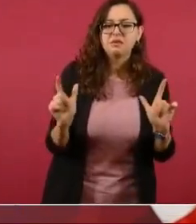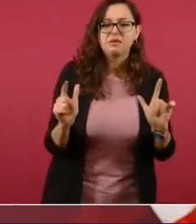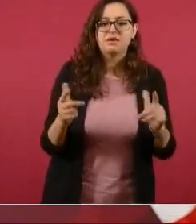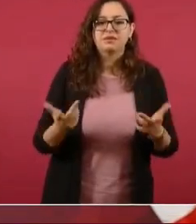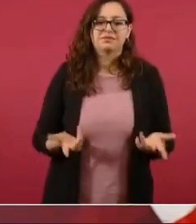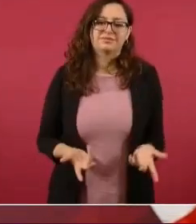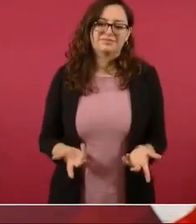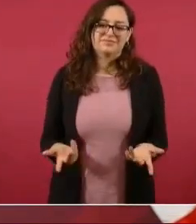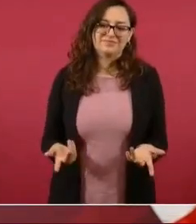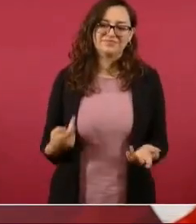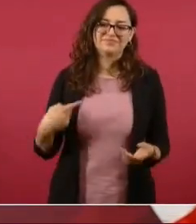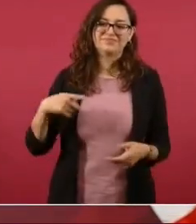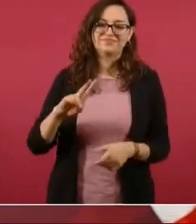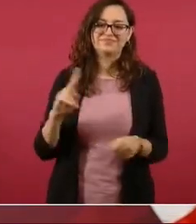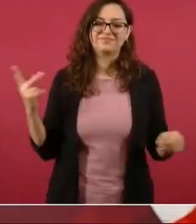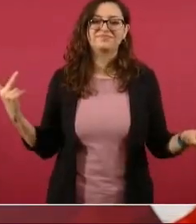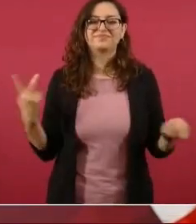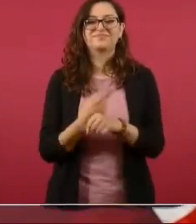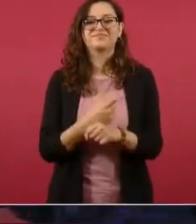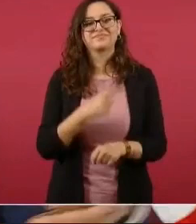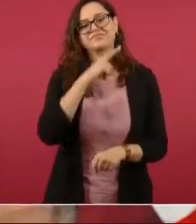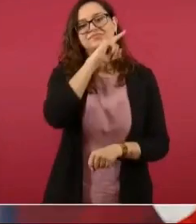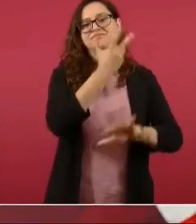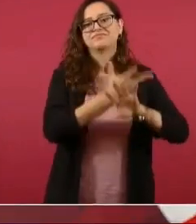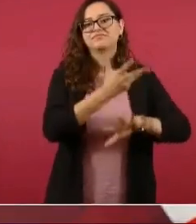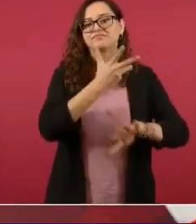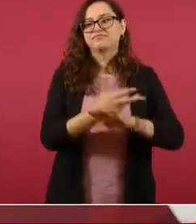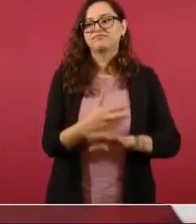Estados Unidos de inmediato, ¿no?,